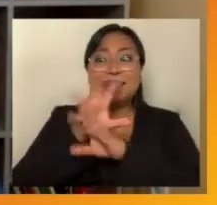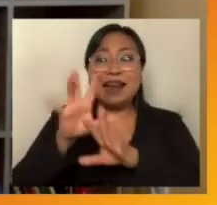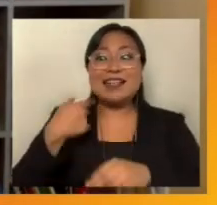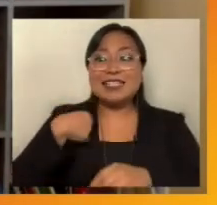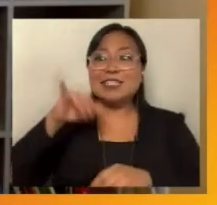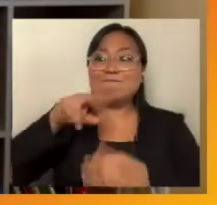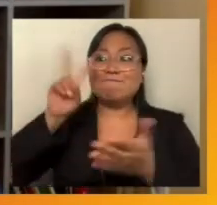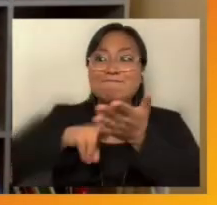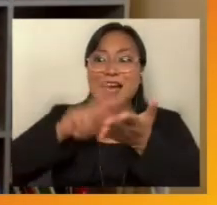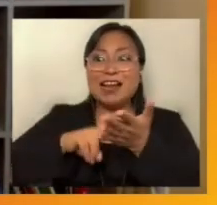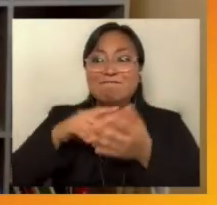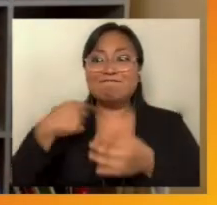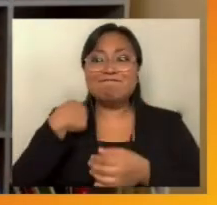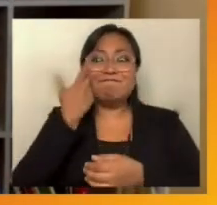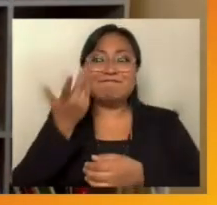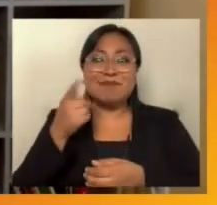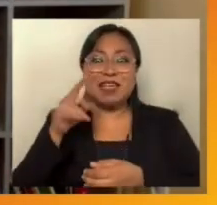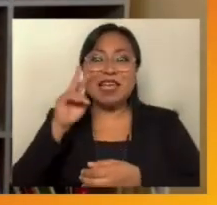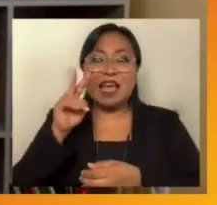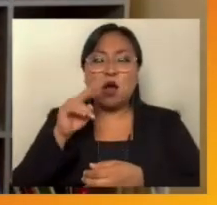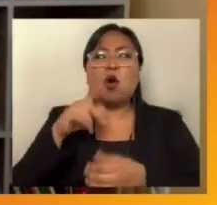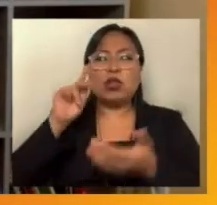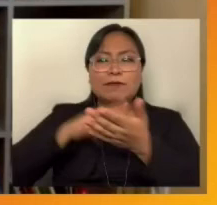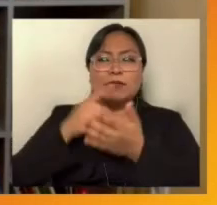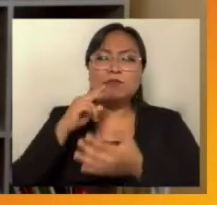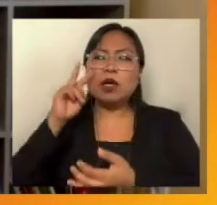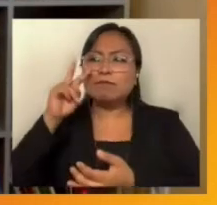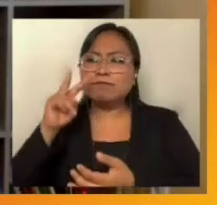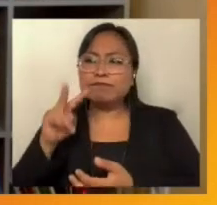persona? Miraré tu perfil,